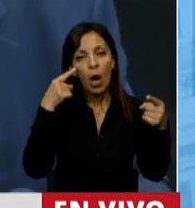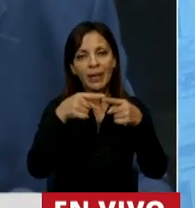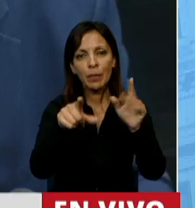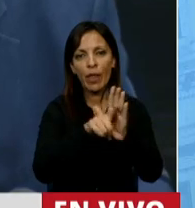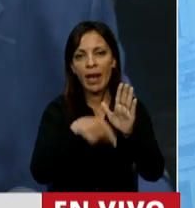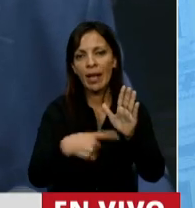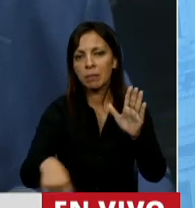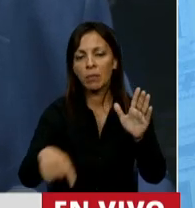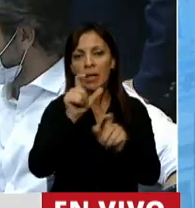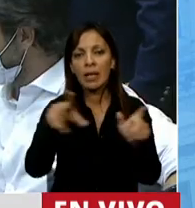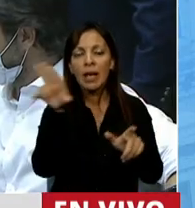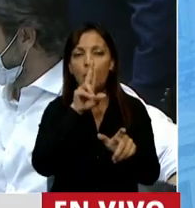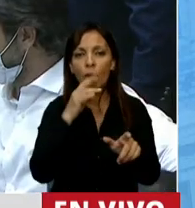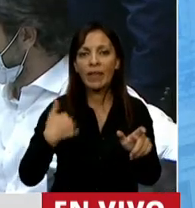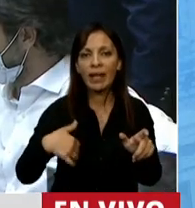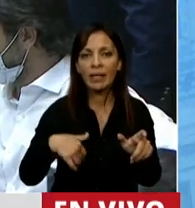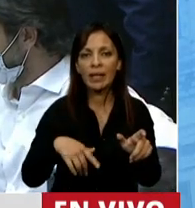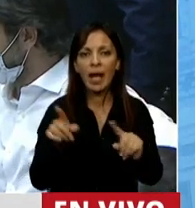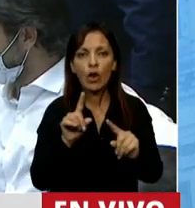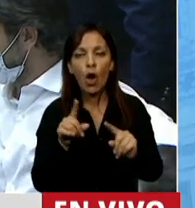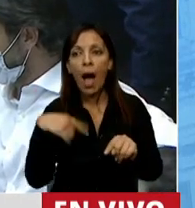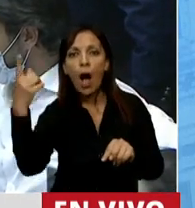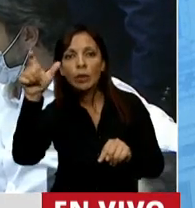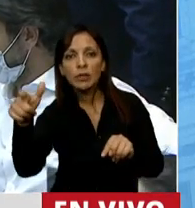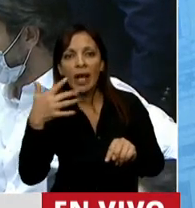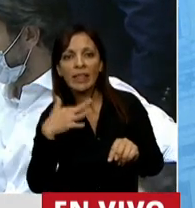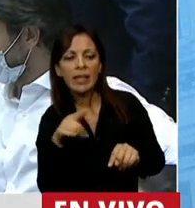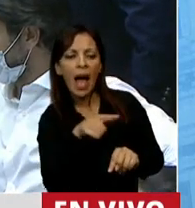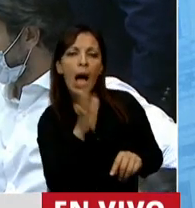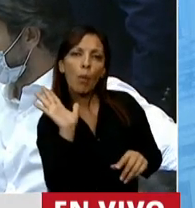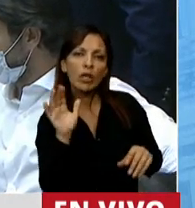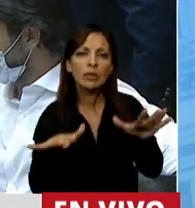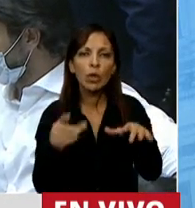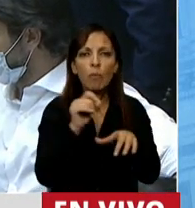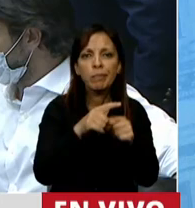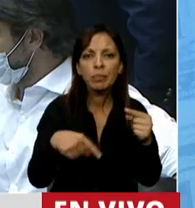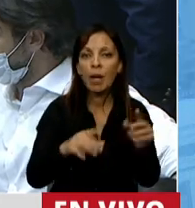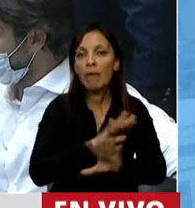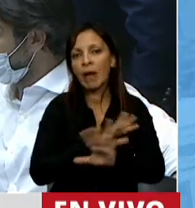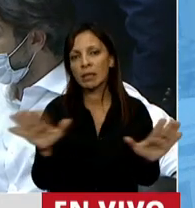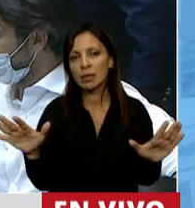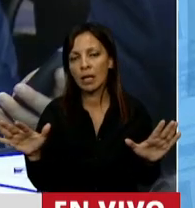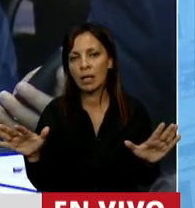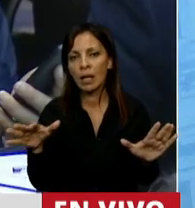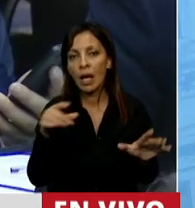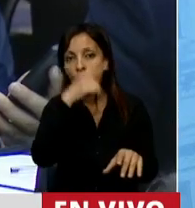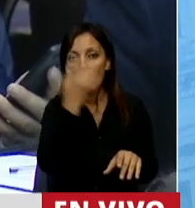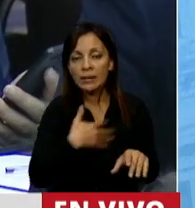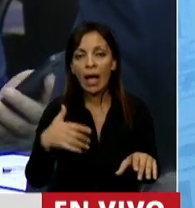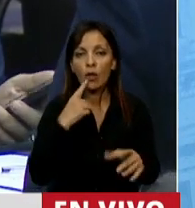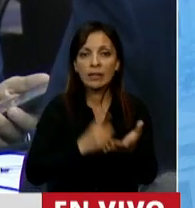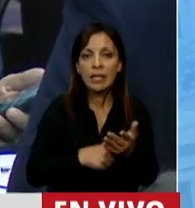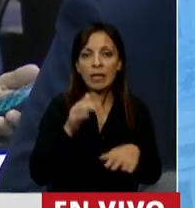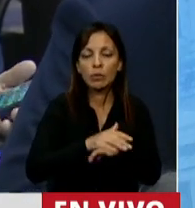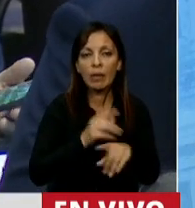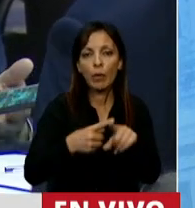de Argentina no seamos explicadas, interpretadas, dejemos de tener una dirigencia tutelar y un Estado que nos tutela. Ese